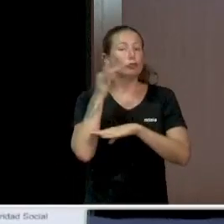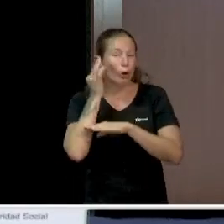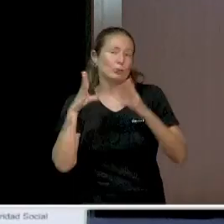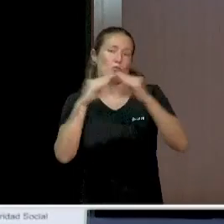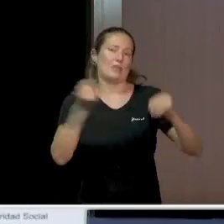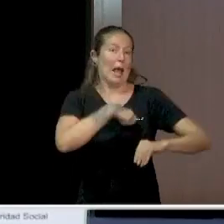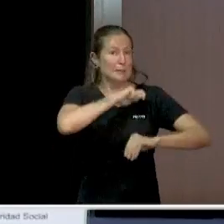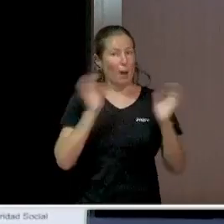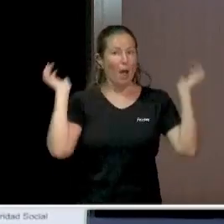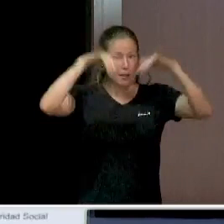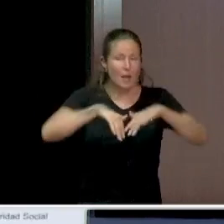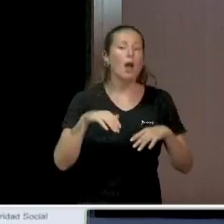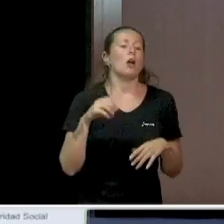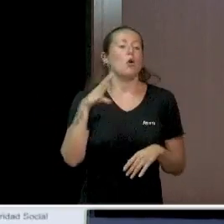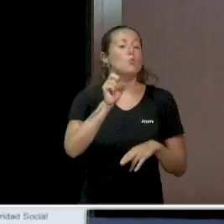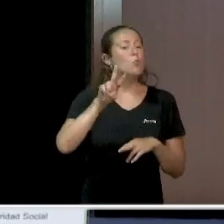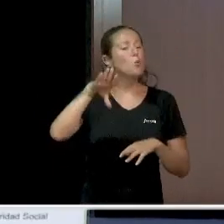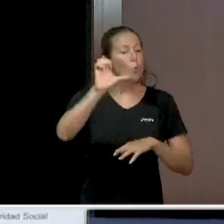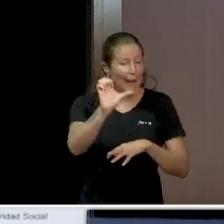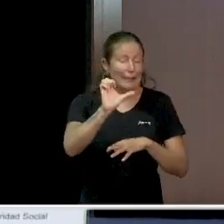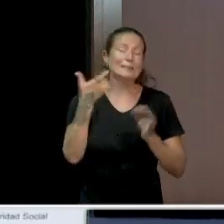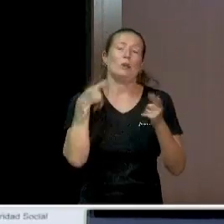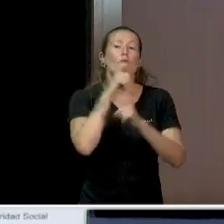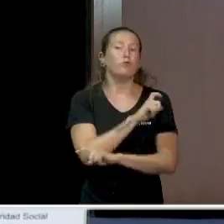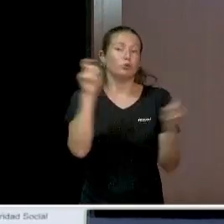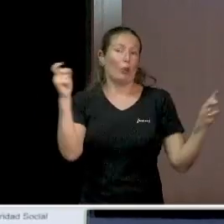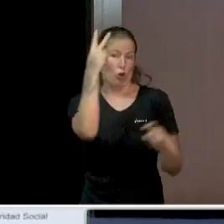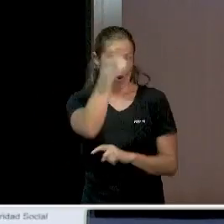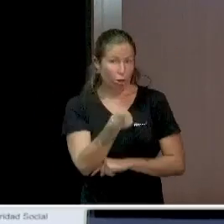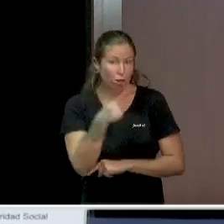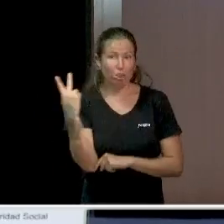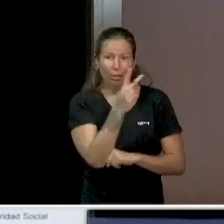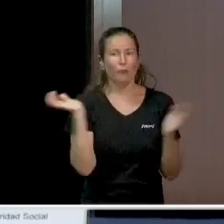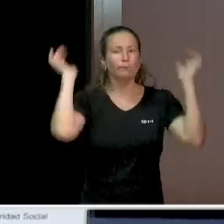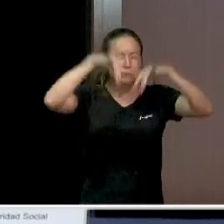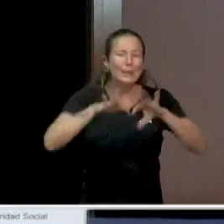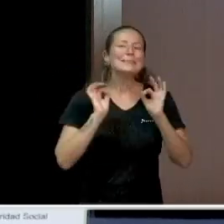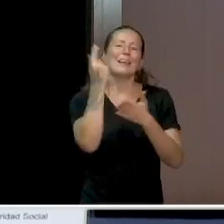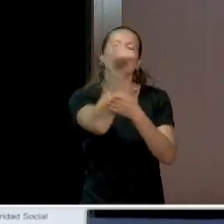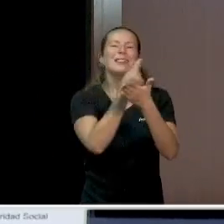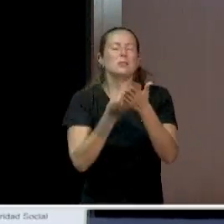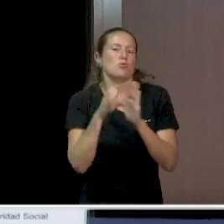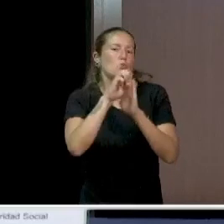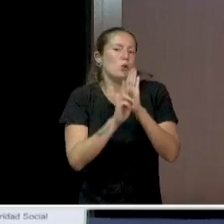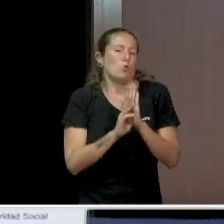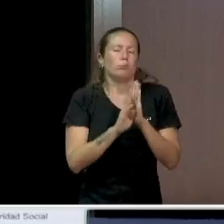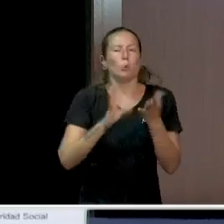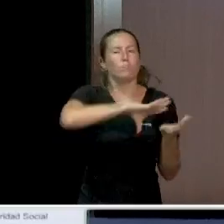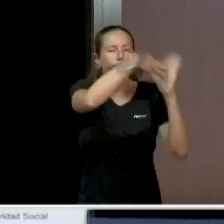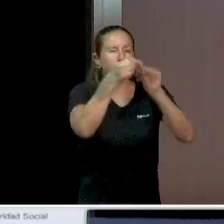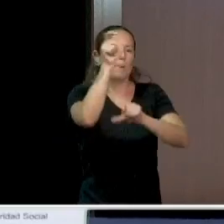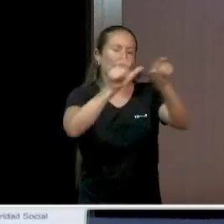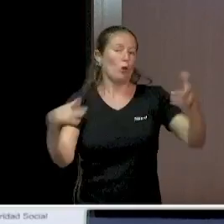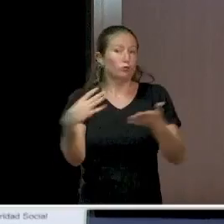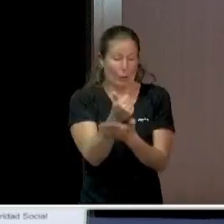Universidades Españolas, la CRUE, y la Fundación 11, que era el proyecto de diseño curricular para todas las personas. Yo estuve como especialista